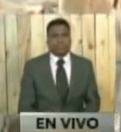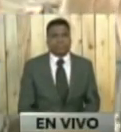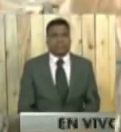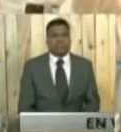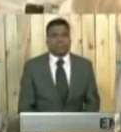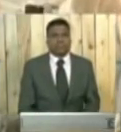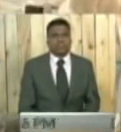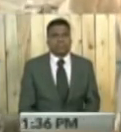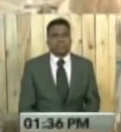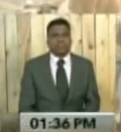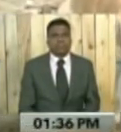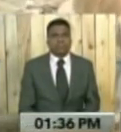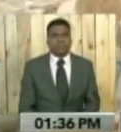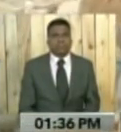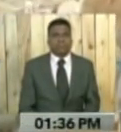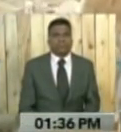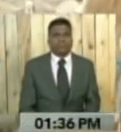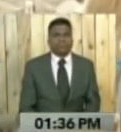Venezuela.